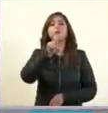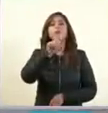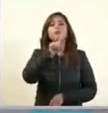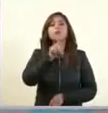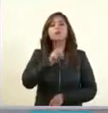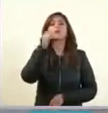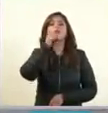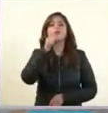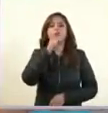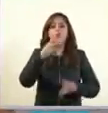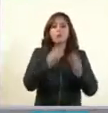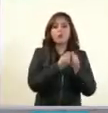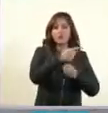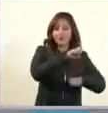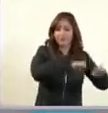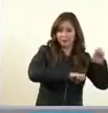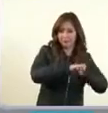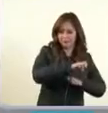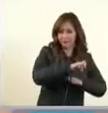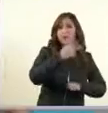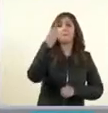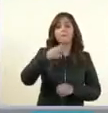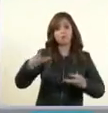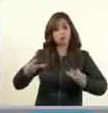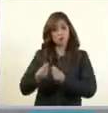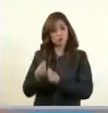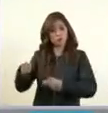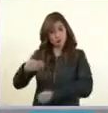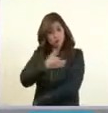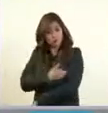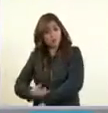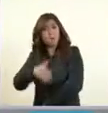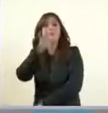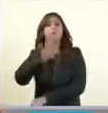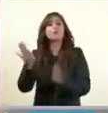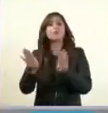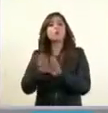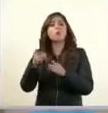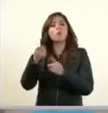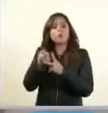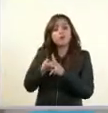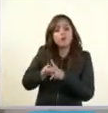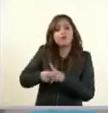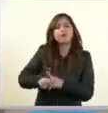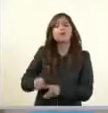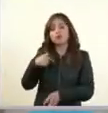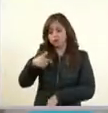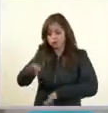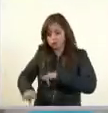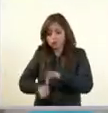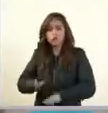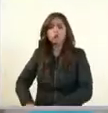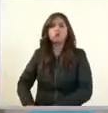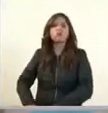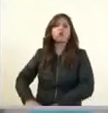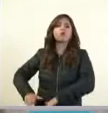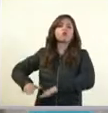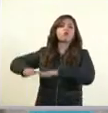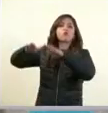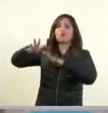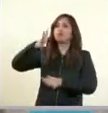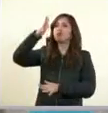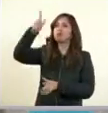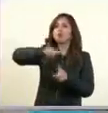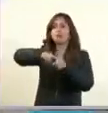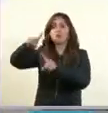claro. Y en la familia es como el comienzo de una empresa, ¿no? Claro. Es donde formamos a Sí. seres para que puedan desarrollarse más adelante en cualquier